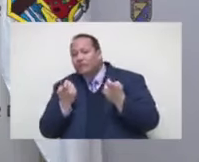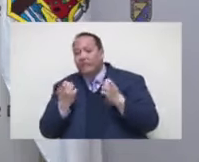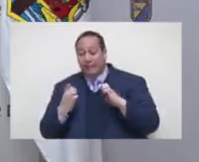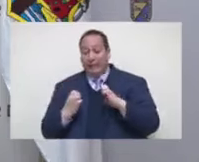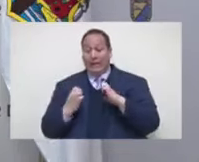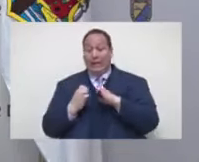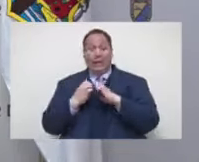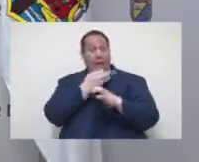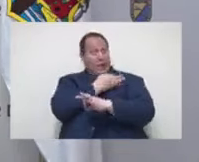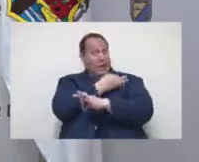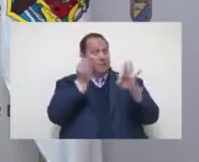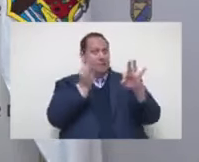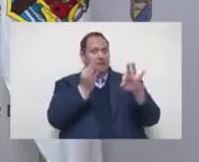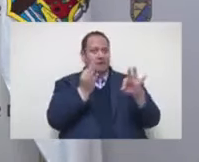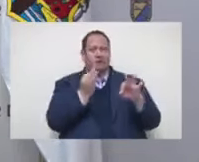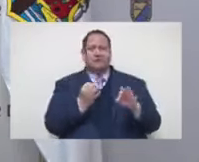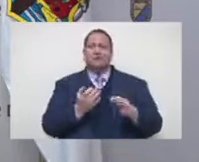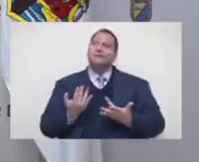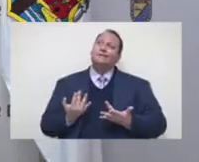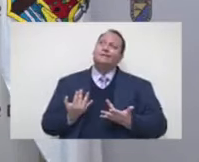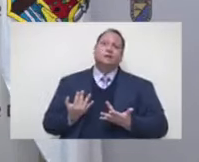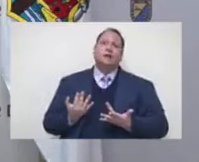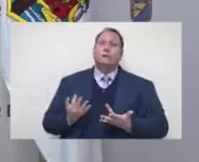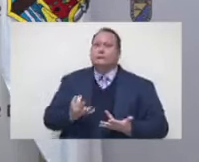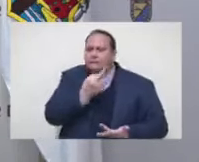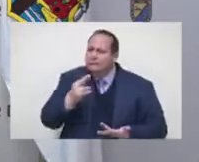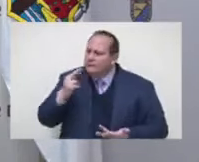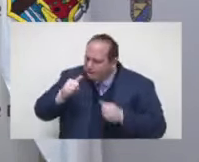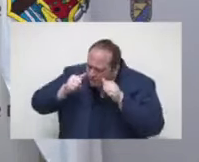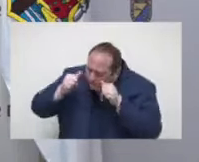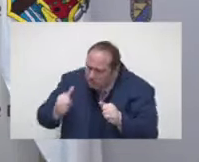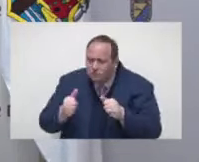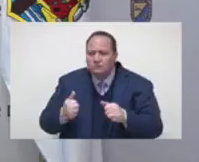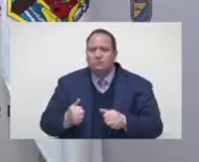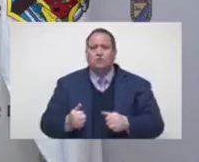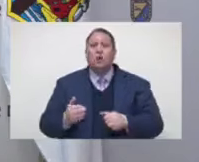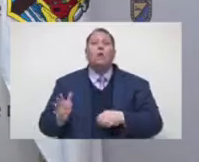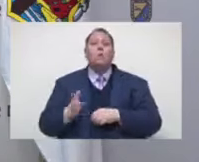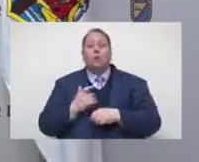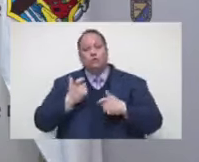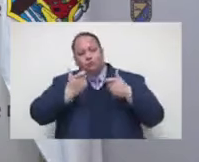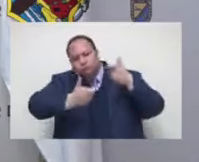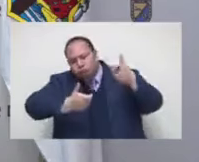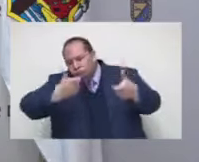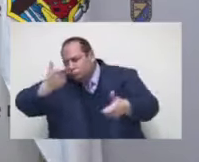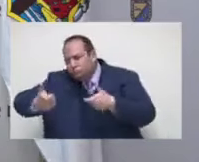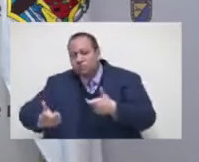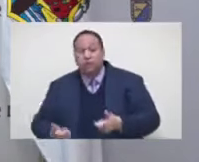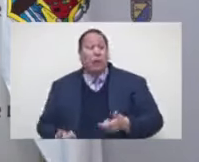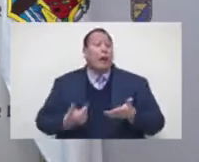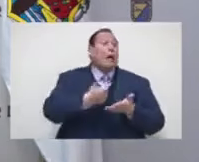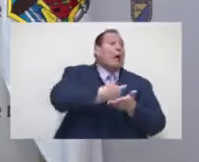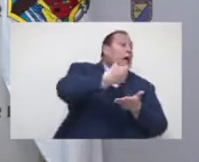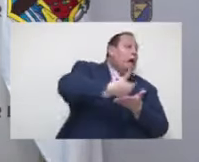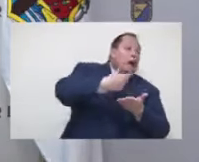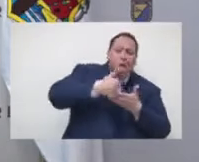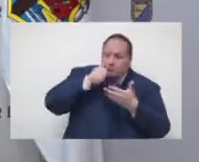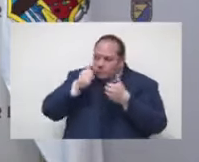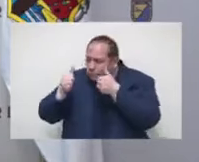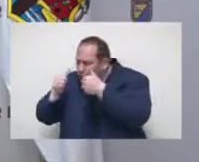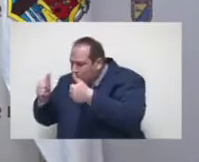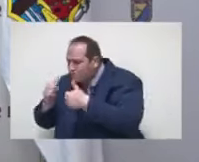permite ser más rápido al momento de la actuación. Por número de montos, por la gravedad de las